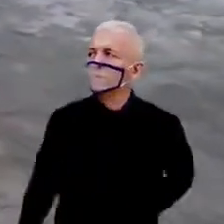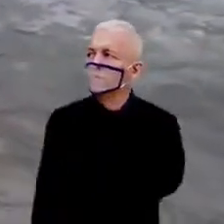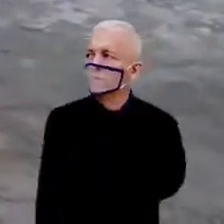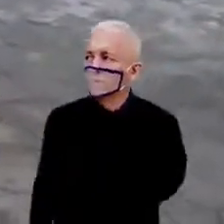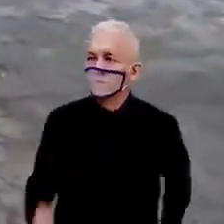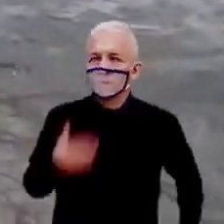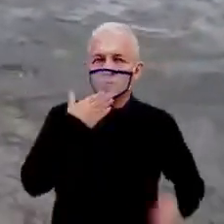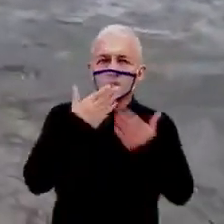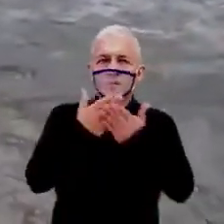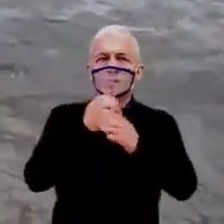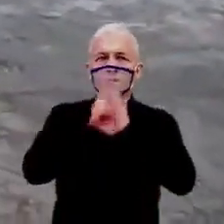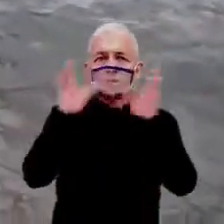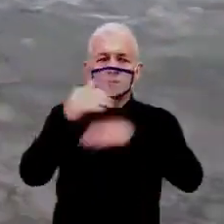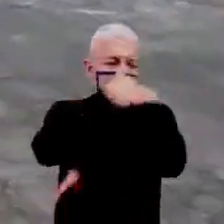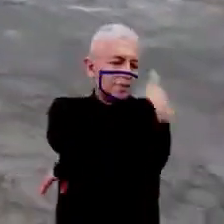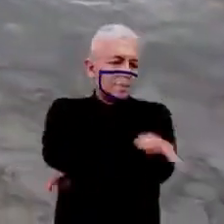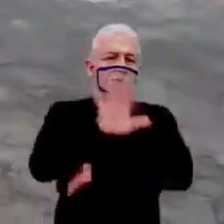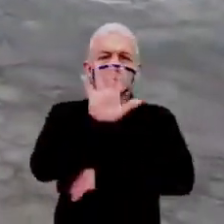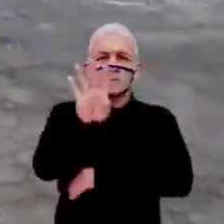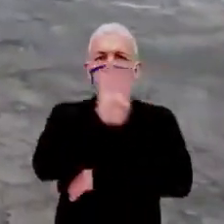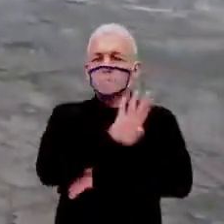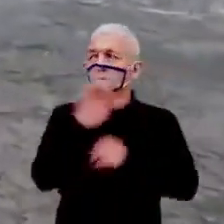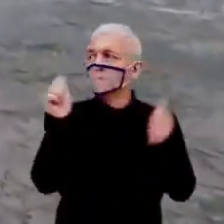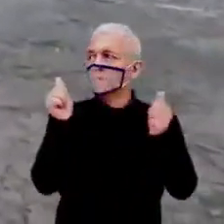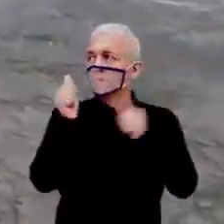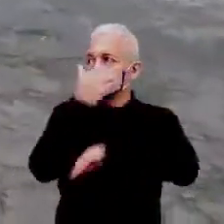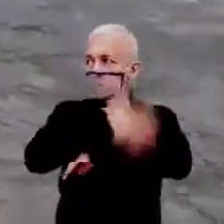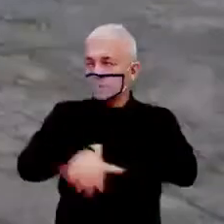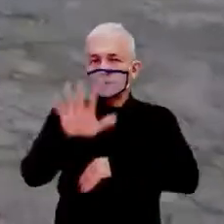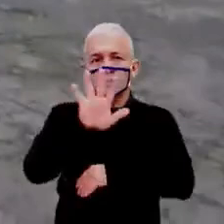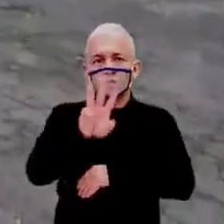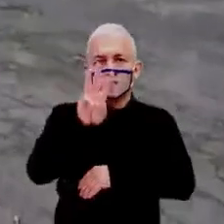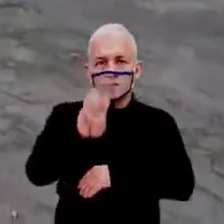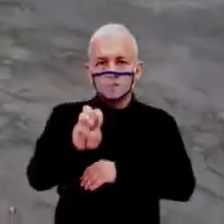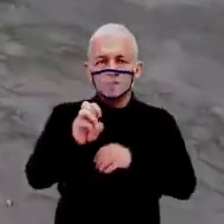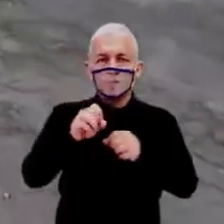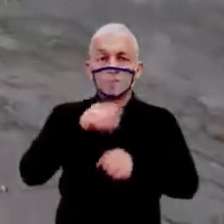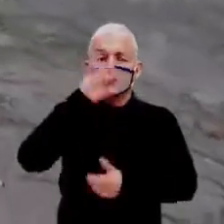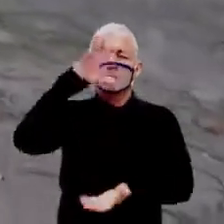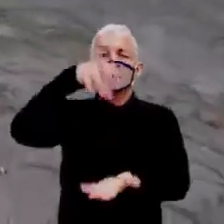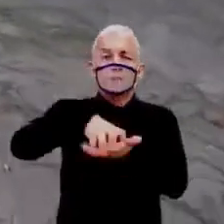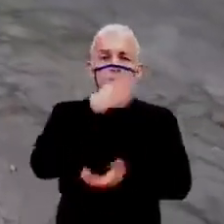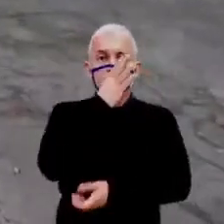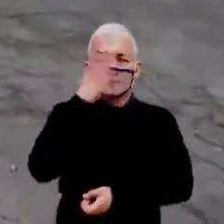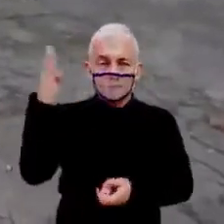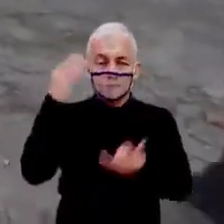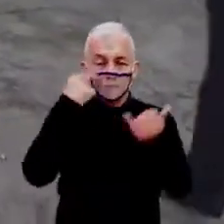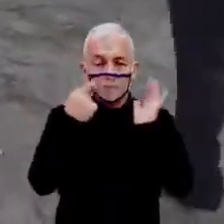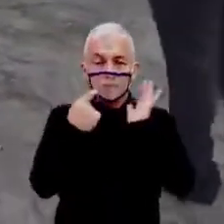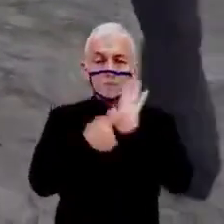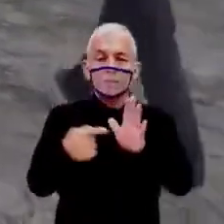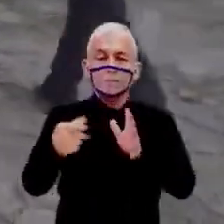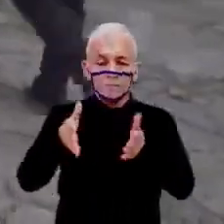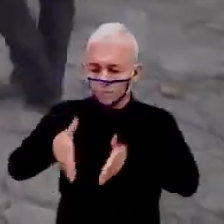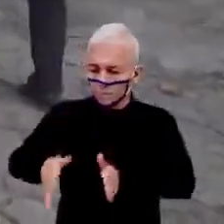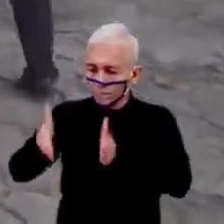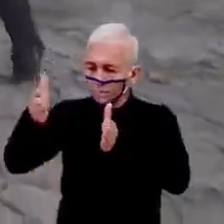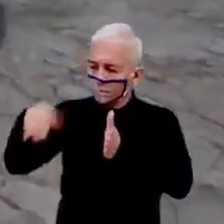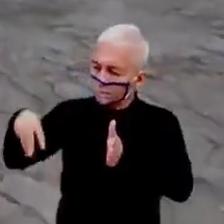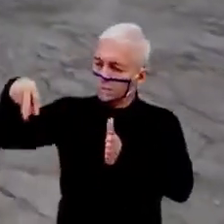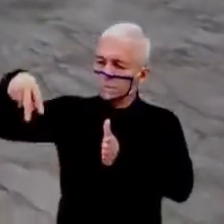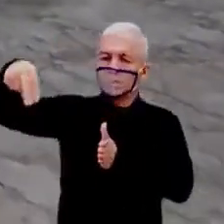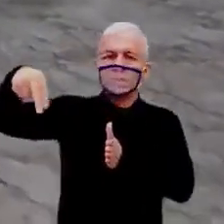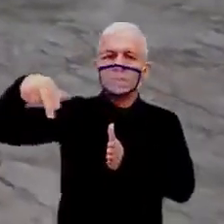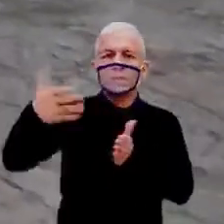Muy buenos días, estamos en la carrera 54 con calle 58 en el barrio El Prado de Barranquilla para mostrarles cómo están los andenes en esta zona de la ciudad